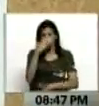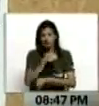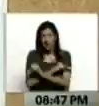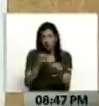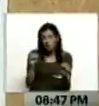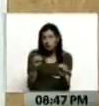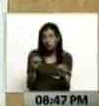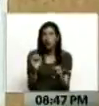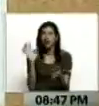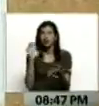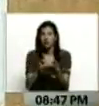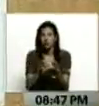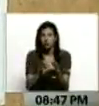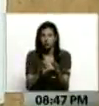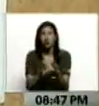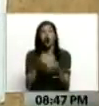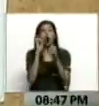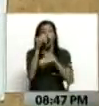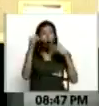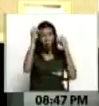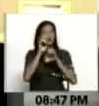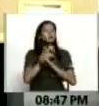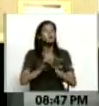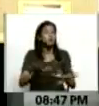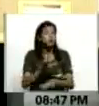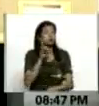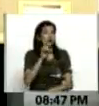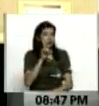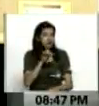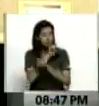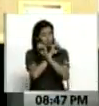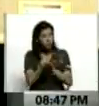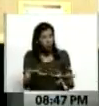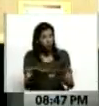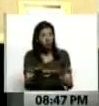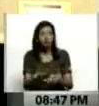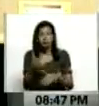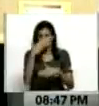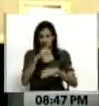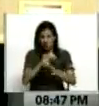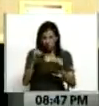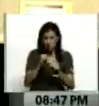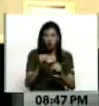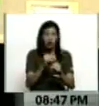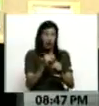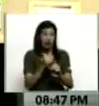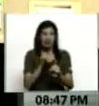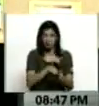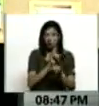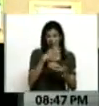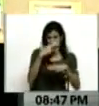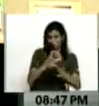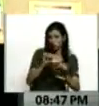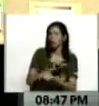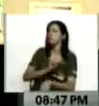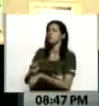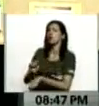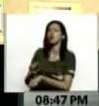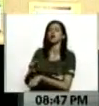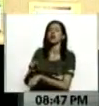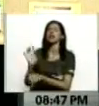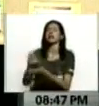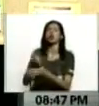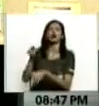denuncia terrorismo de estado una matriz de opinión terrorismo de estado los terroristas llaman terrorista